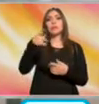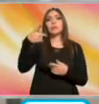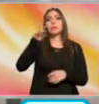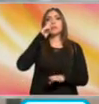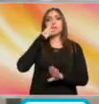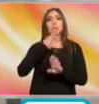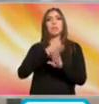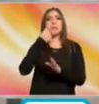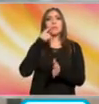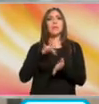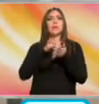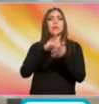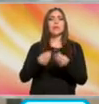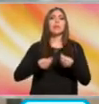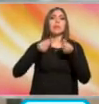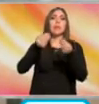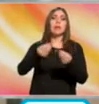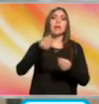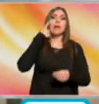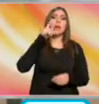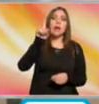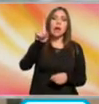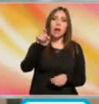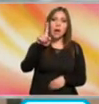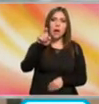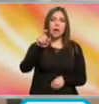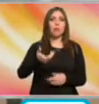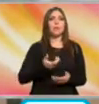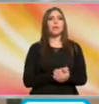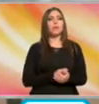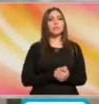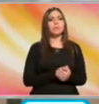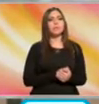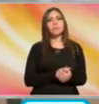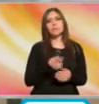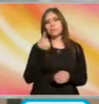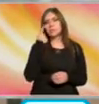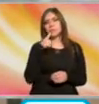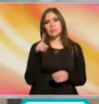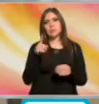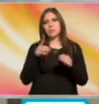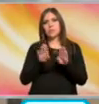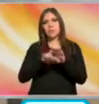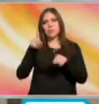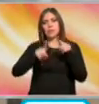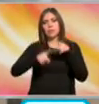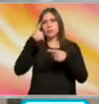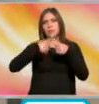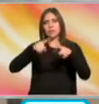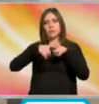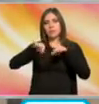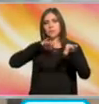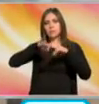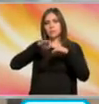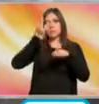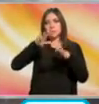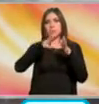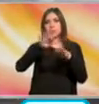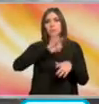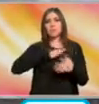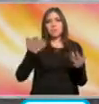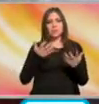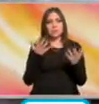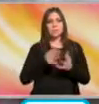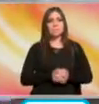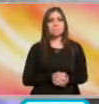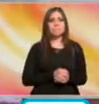caso, por ejemplo, de clorar el agua, de refugios temporales, o sea, hay un rango muy grande de acciones que se pueden hacer ahí.